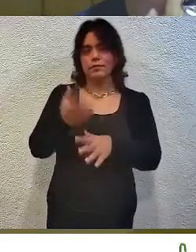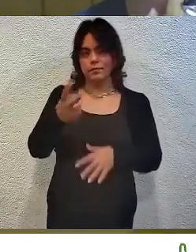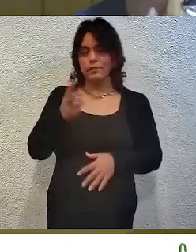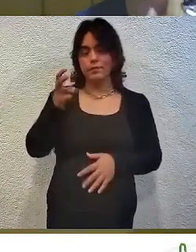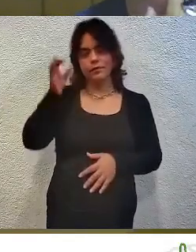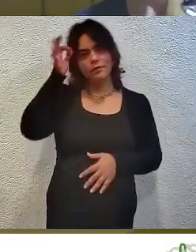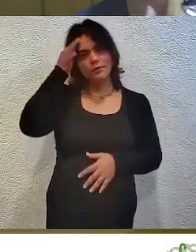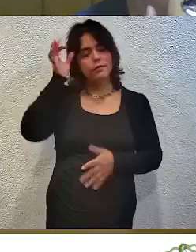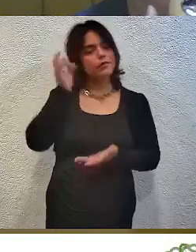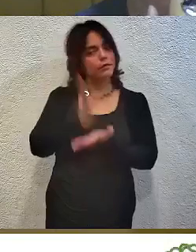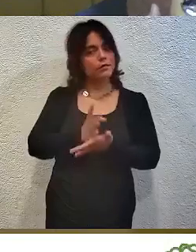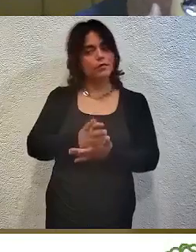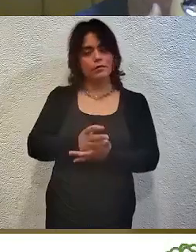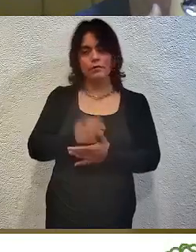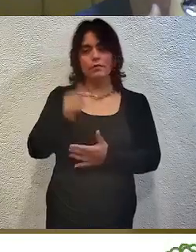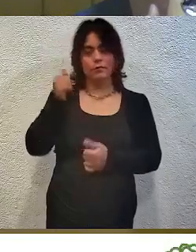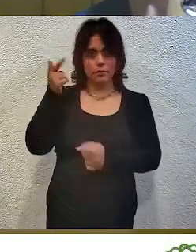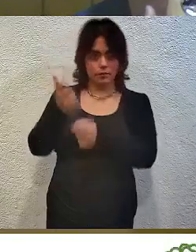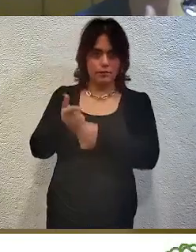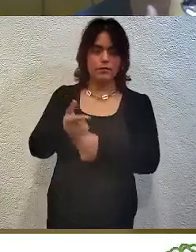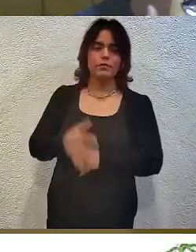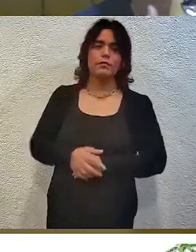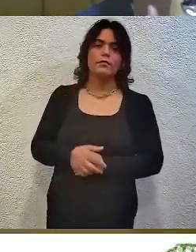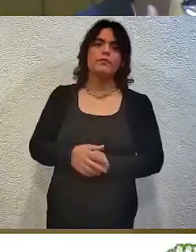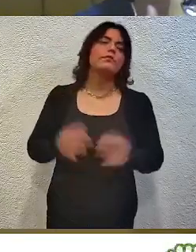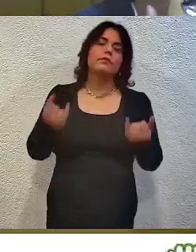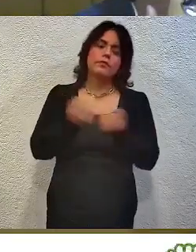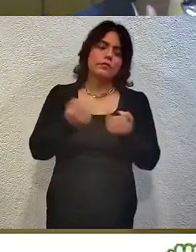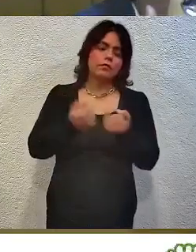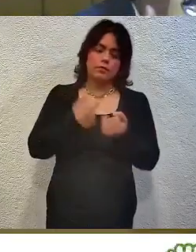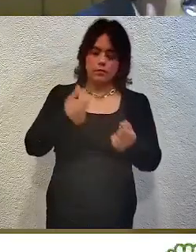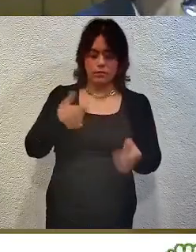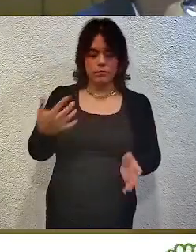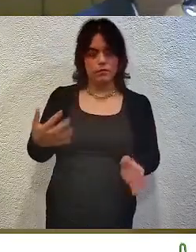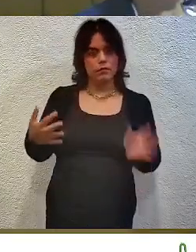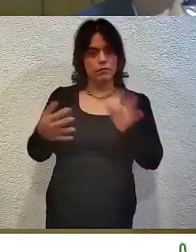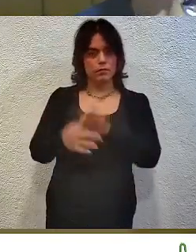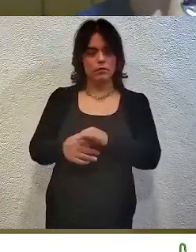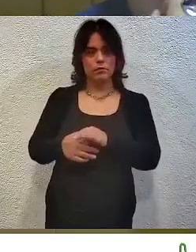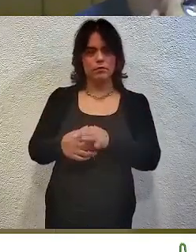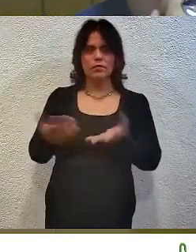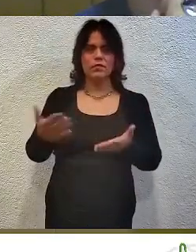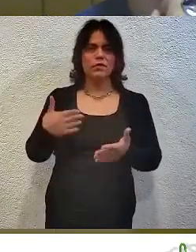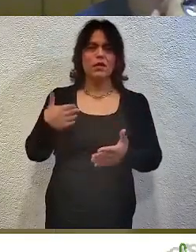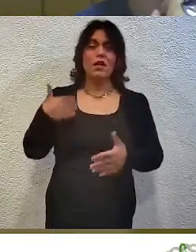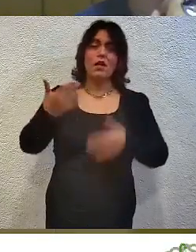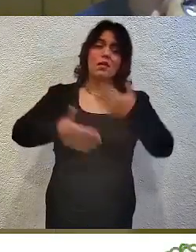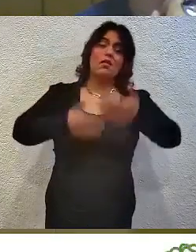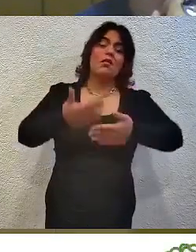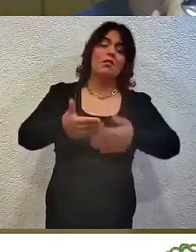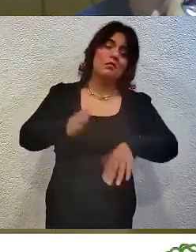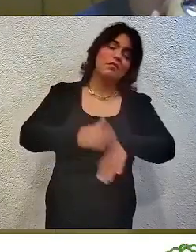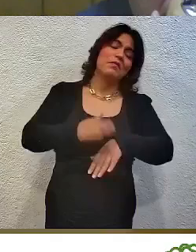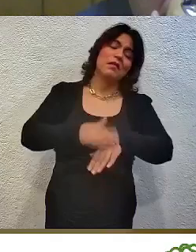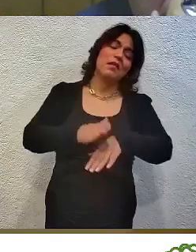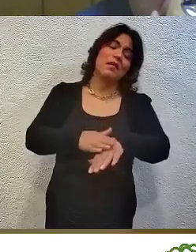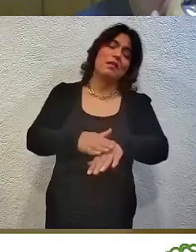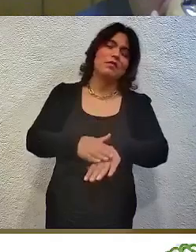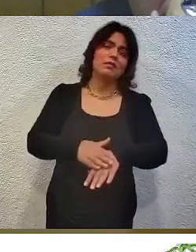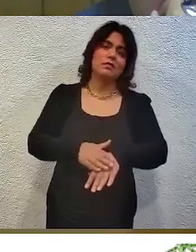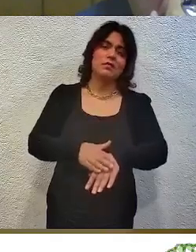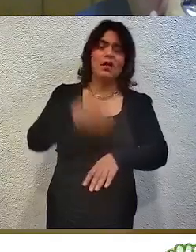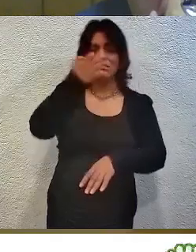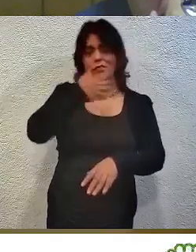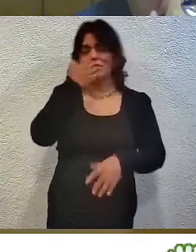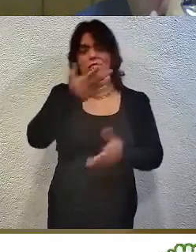públicos, ¿no? Por eso es que también comparto que ya no vayamos más allá en buscar